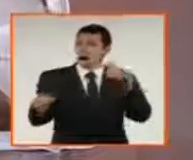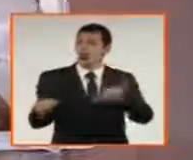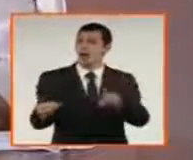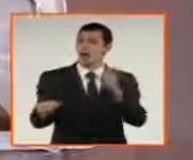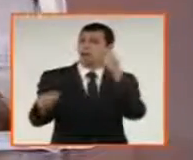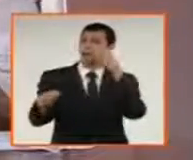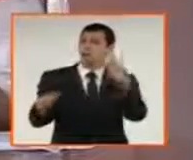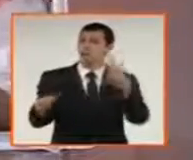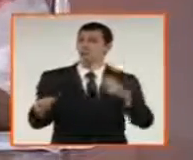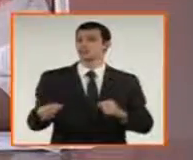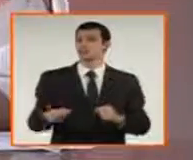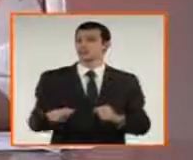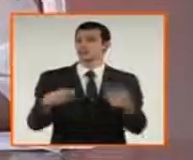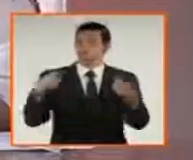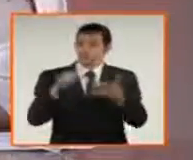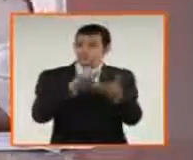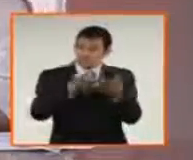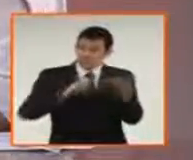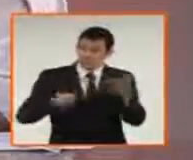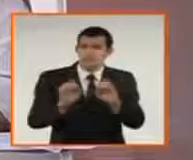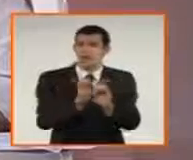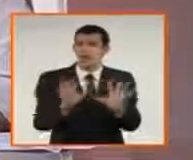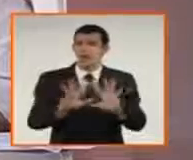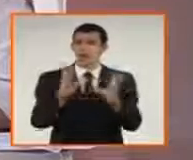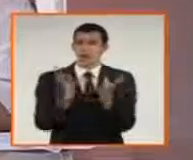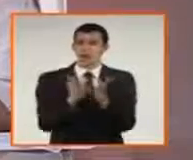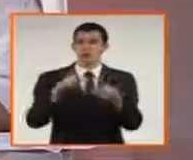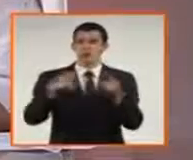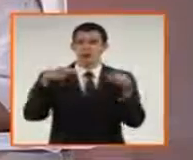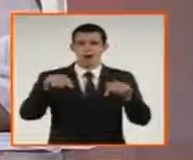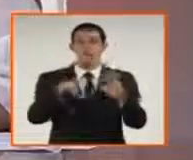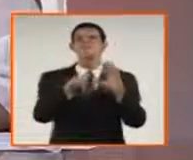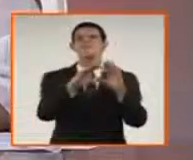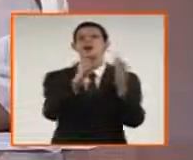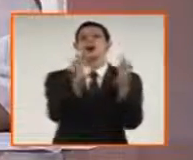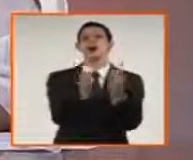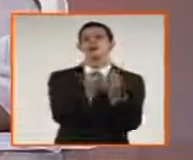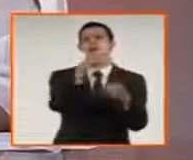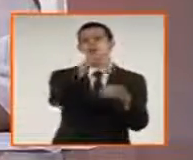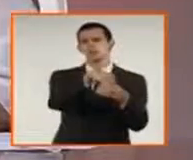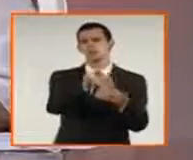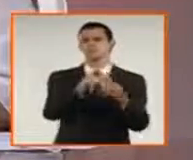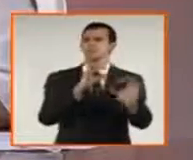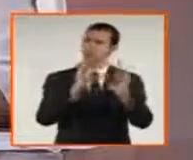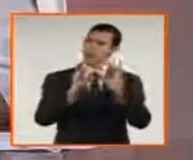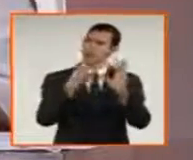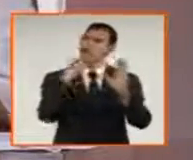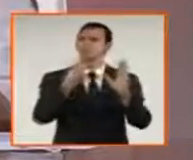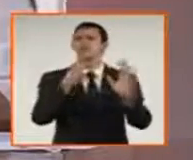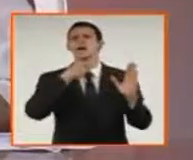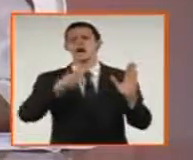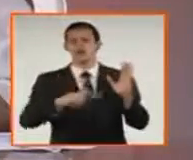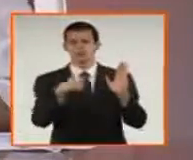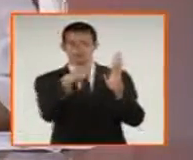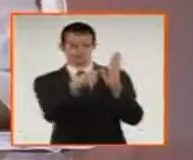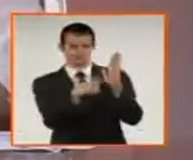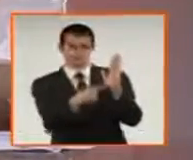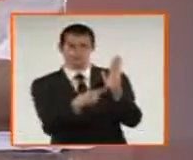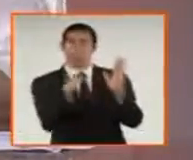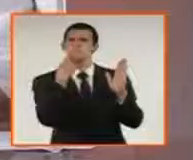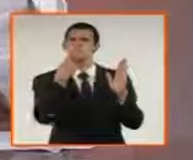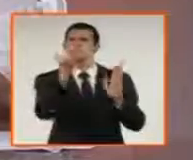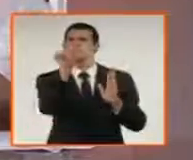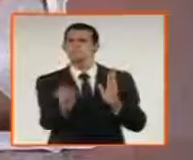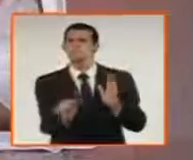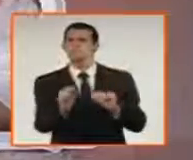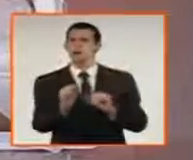o atenuadas de determinadas conductas delictivas. En el derecho en el derecho procesal no